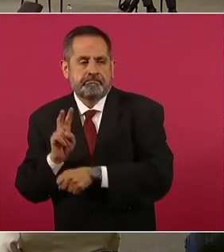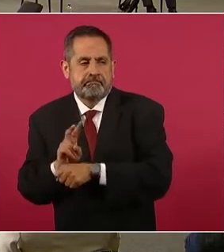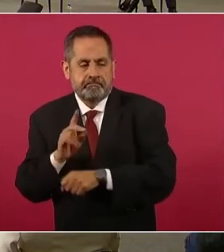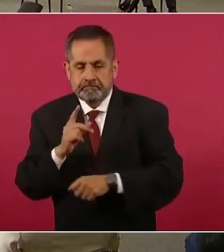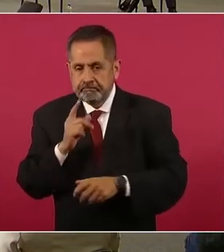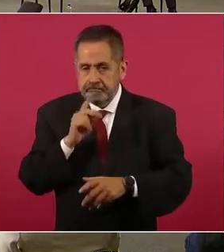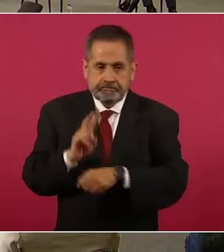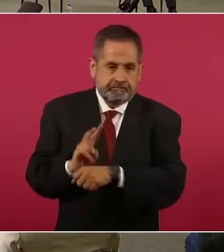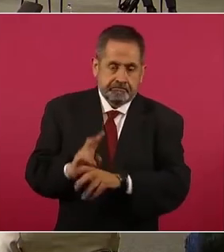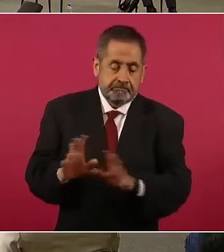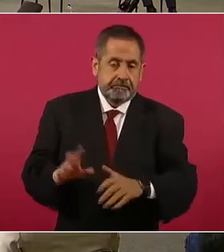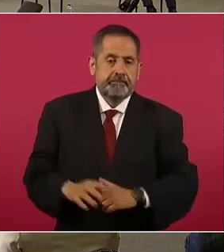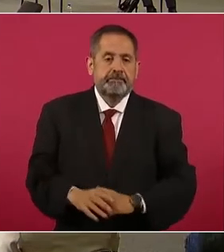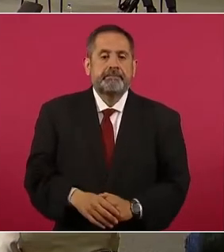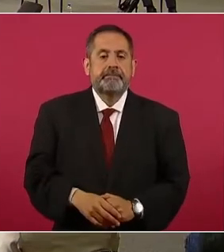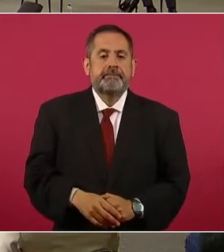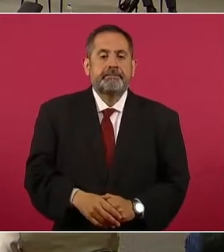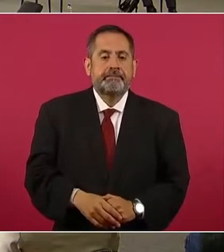Siguiente.